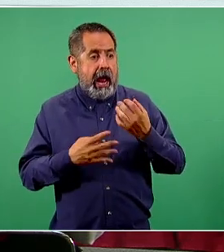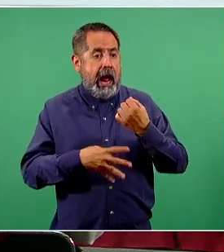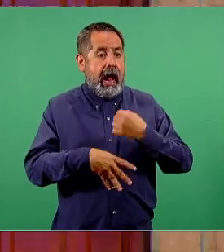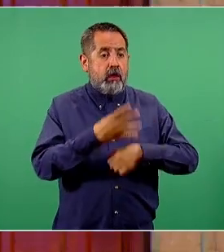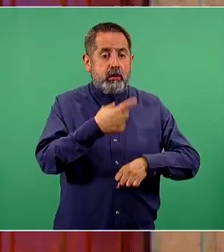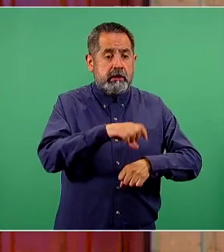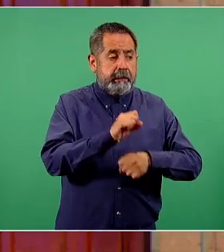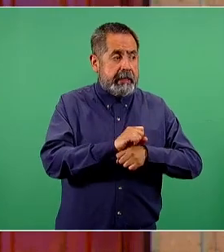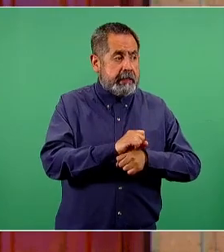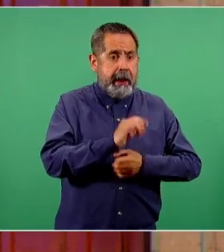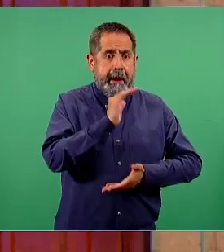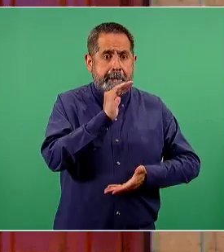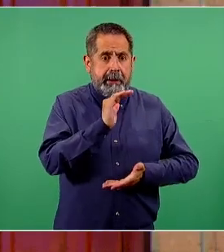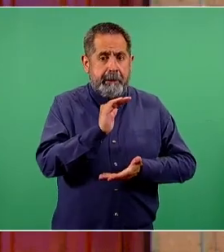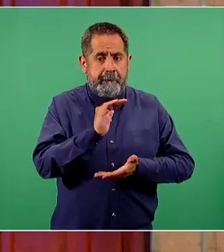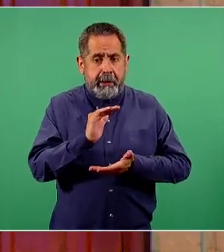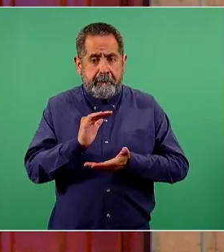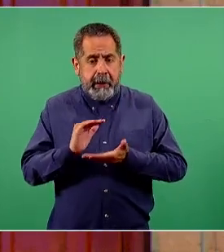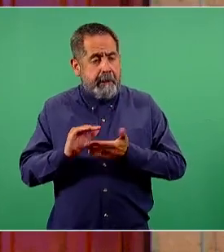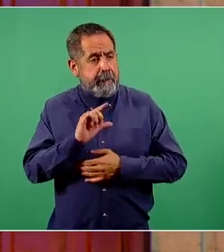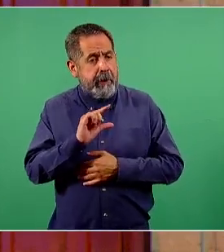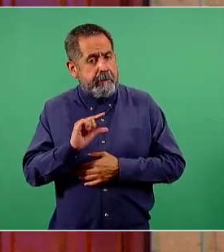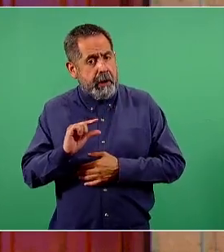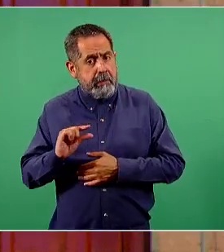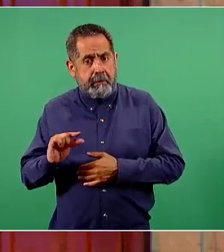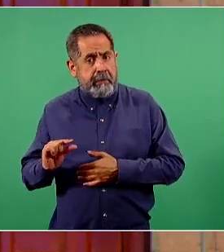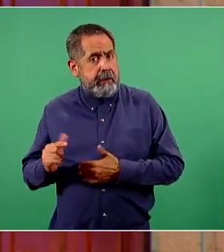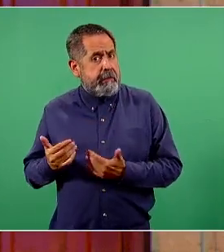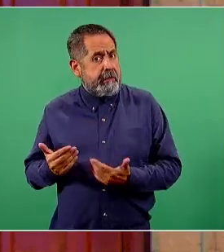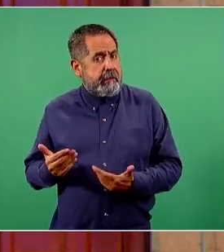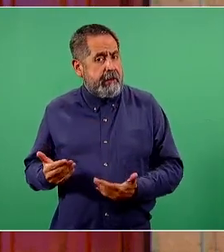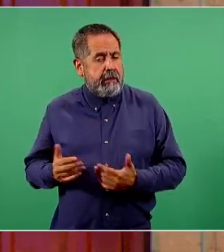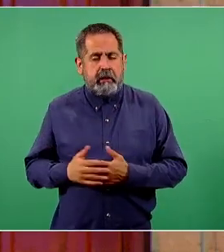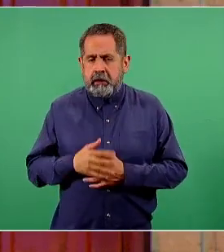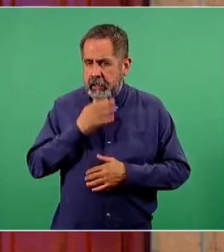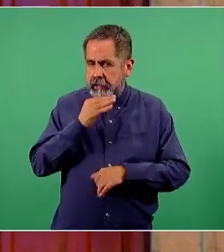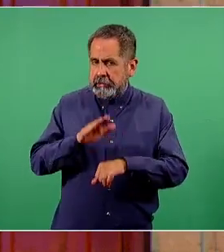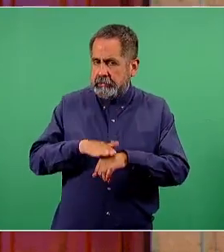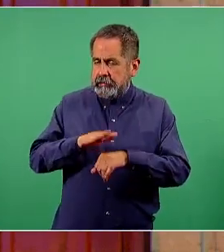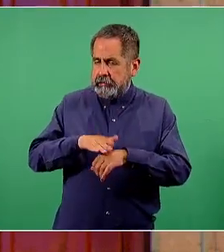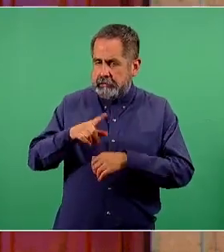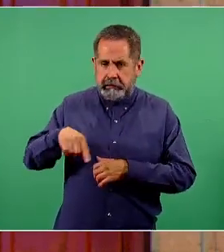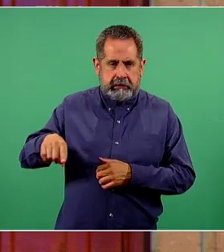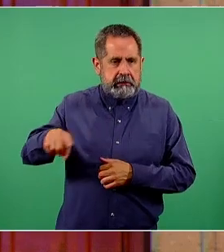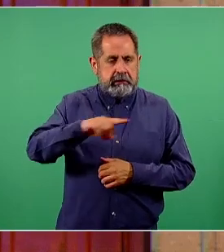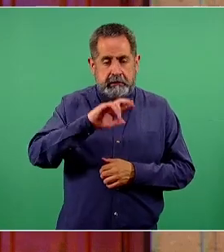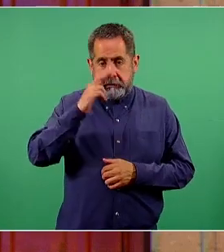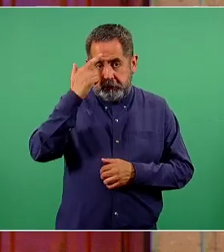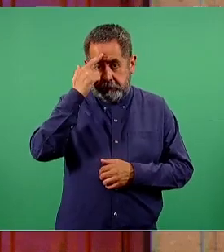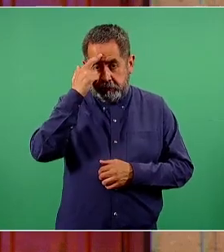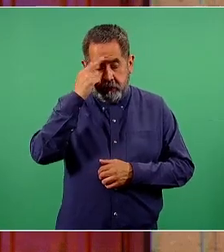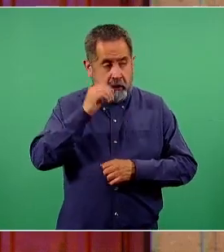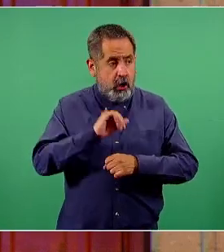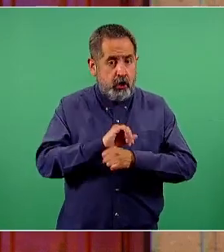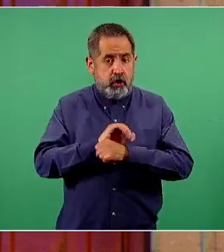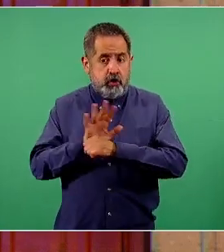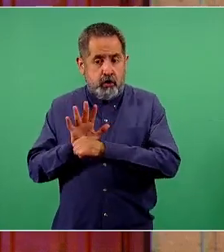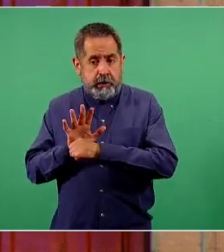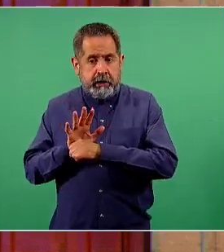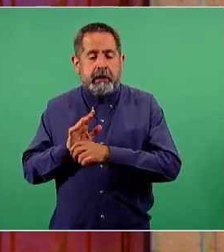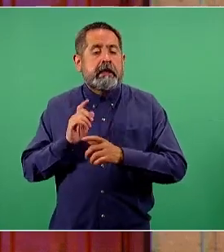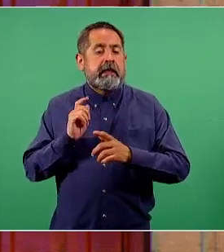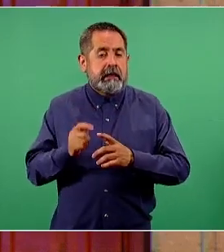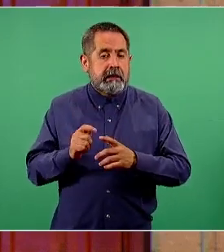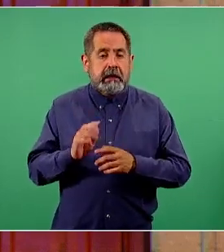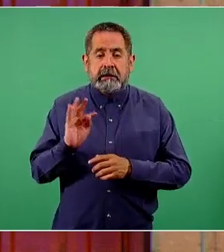que previamente ya se mencionaba. Es importante recordarle a la población que la COVID-19 puede